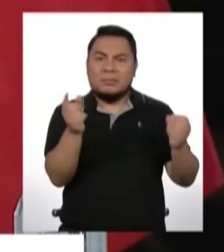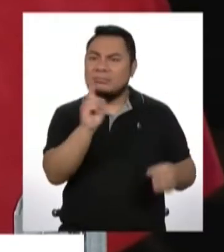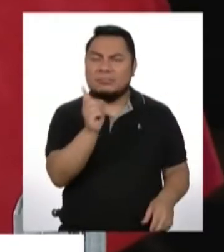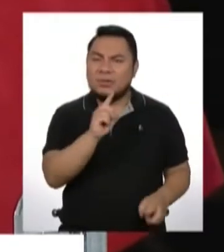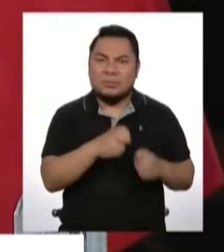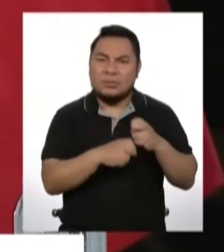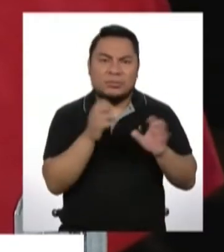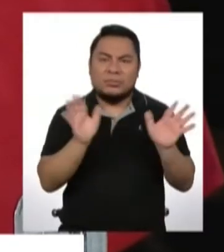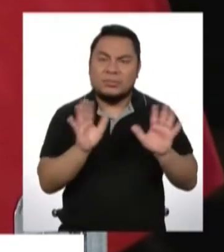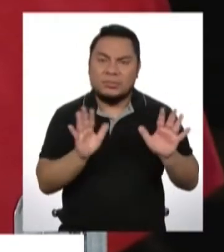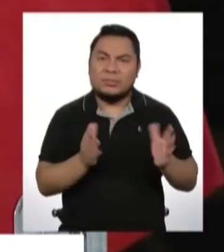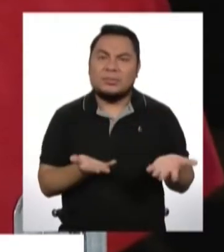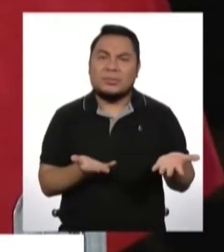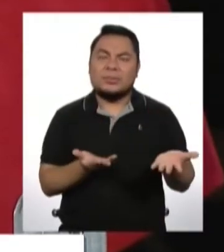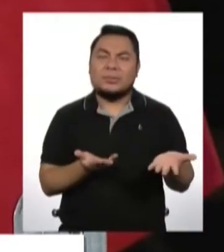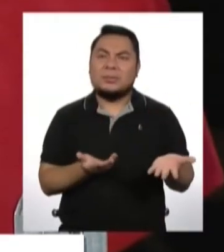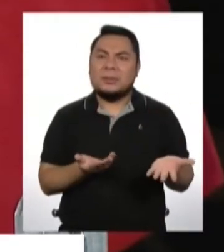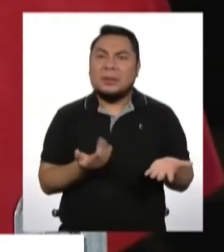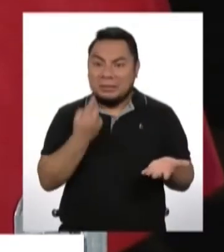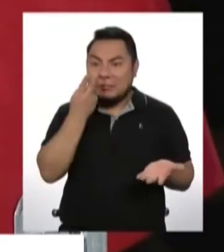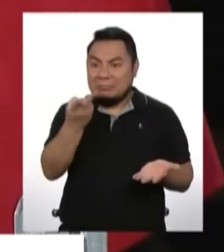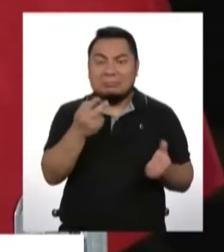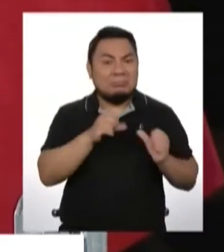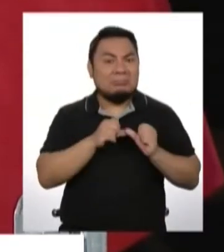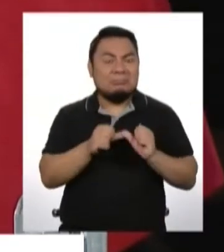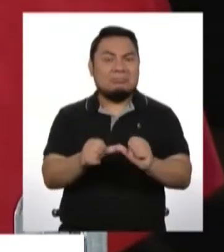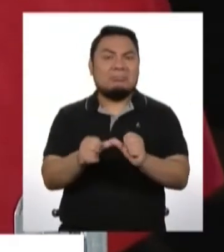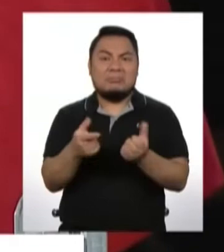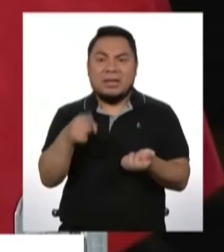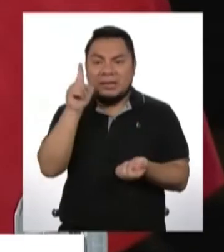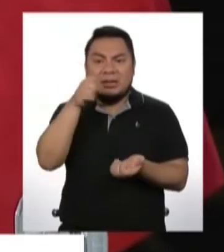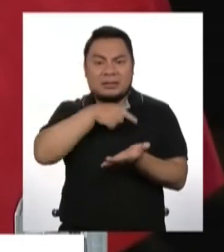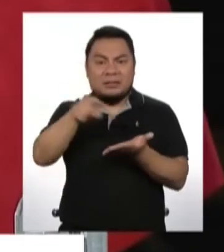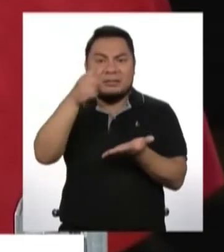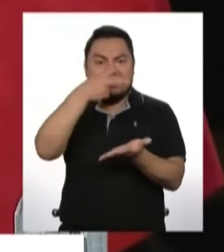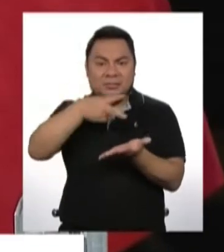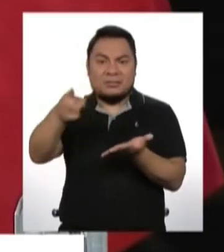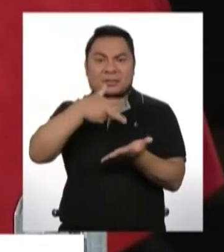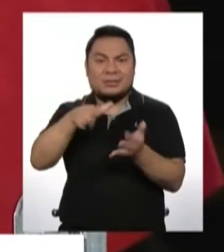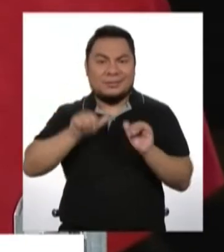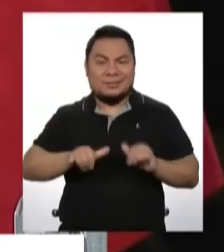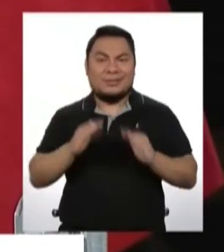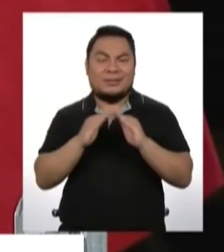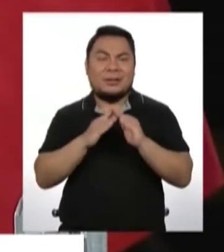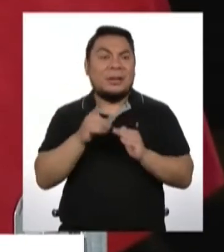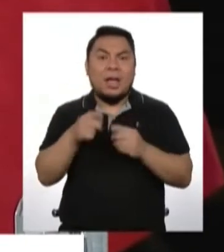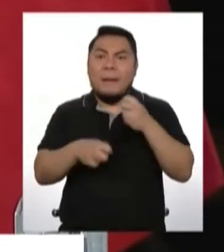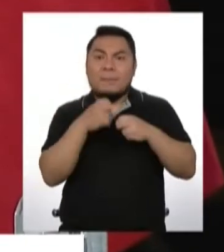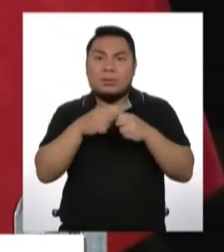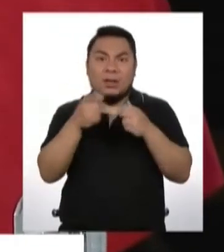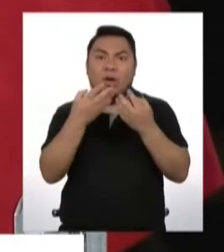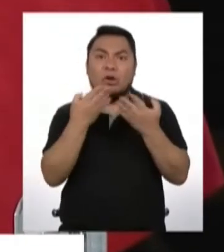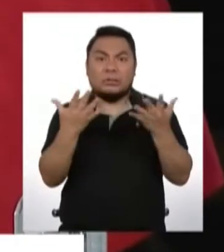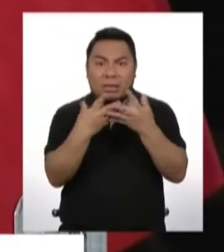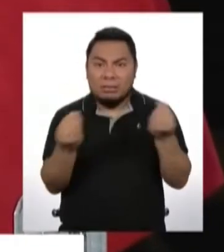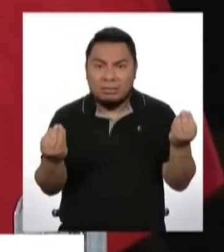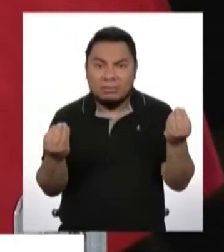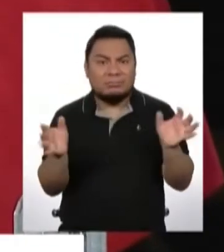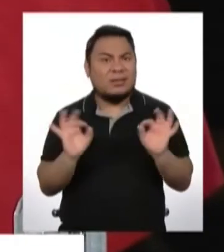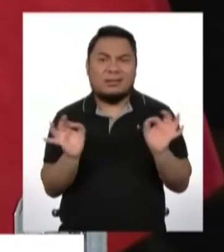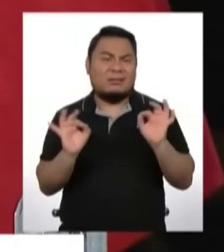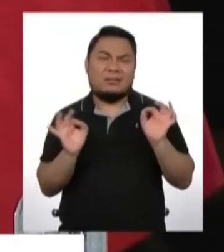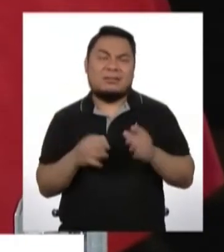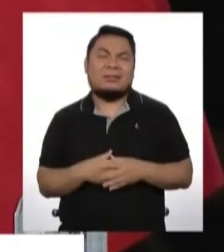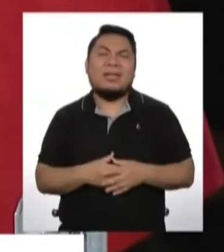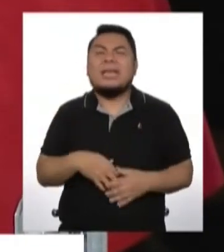problema. Y ahí está. Ustedes pueden verificar que estas 3 semanas no ha habido problema. Siempre ocurre